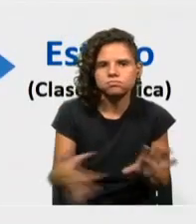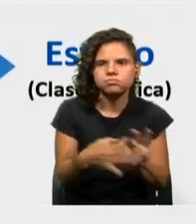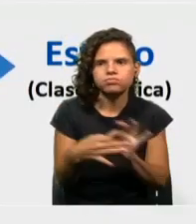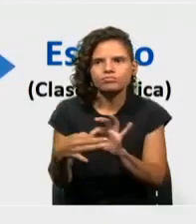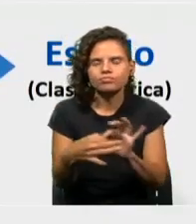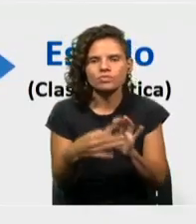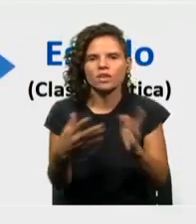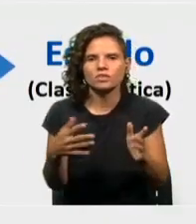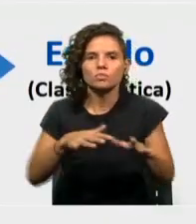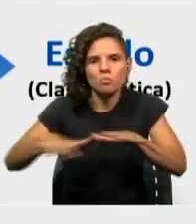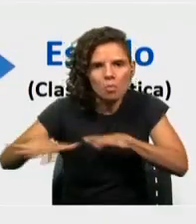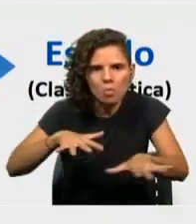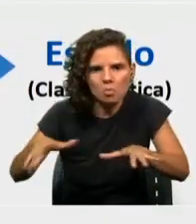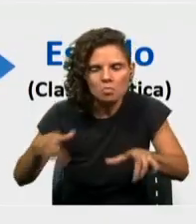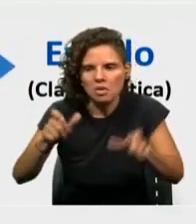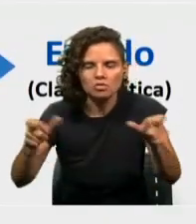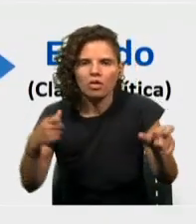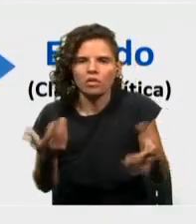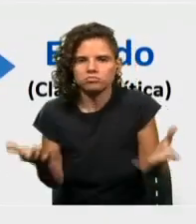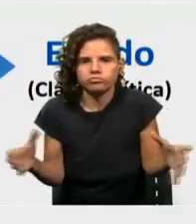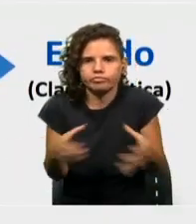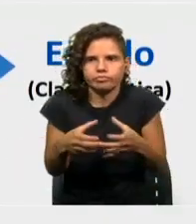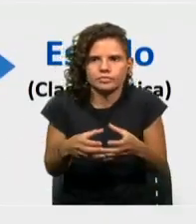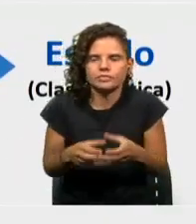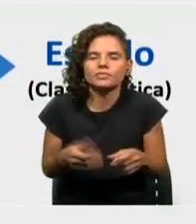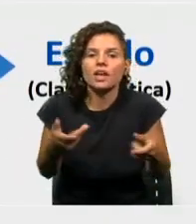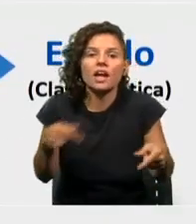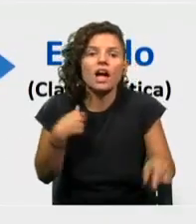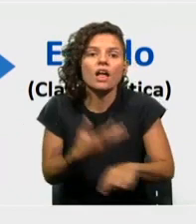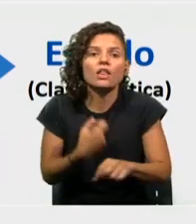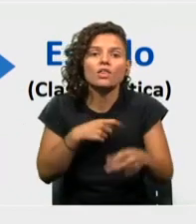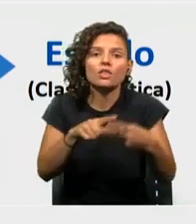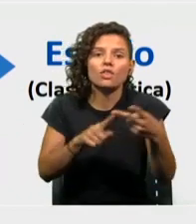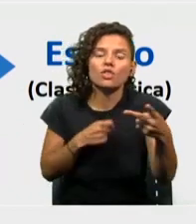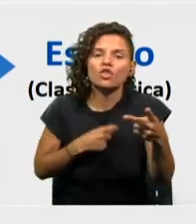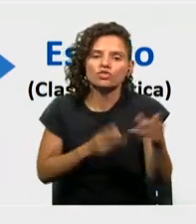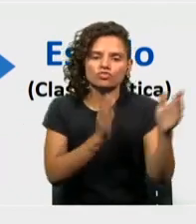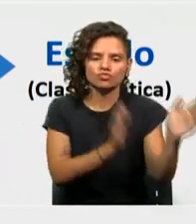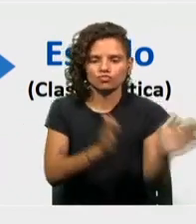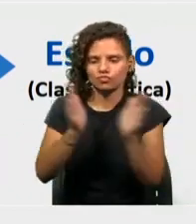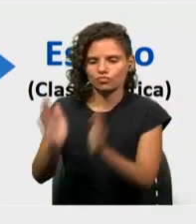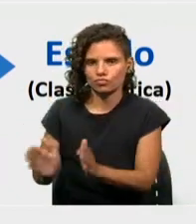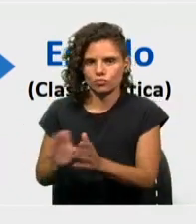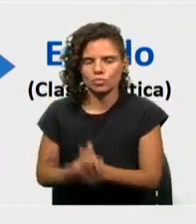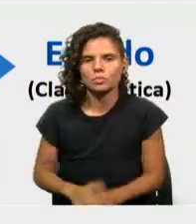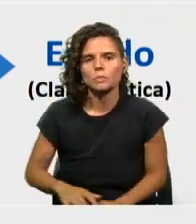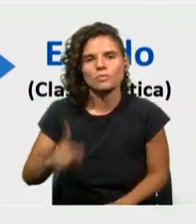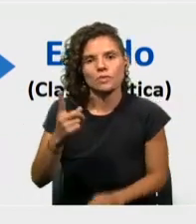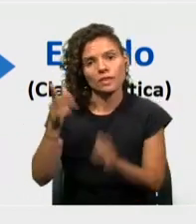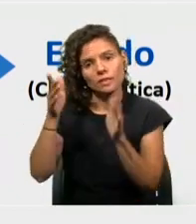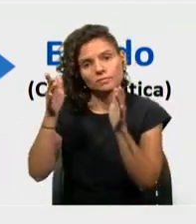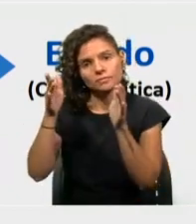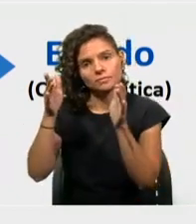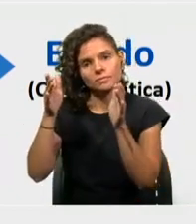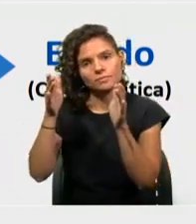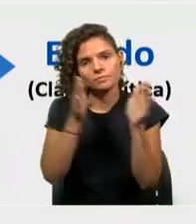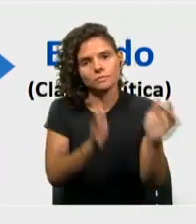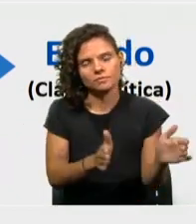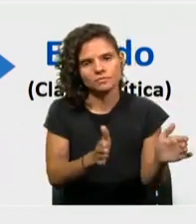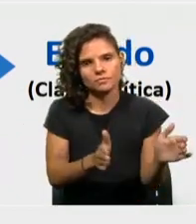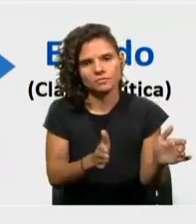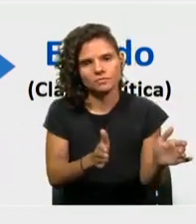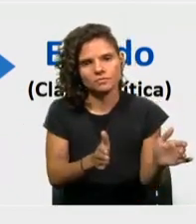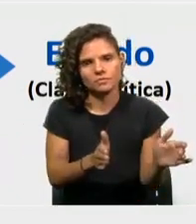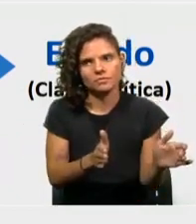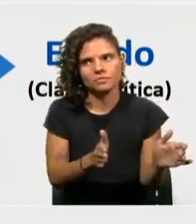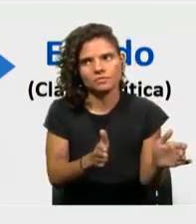en la actualidad. ¿Ya? Y él dice, hay dos grandes patrones. Normalmente lo que pasa cuando el movimiento popular